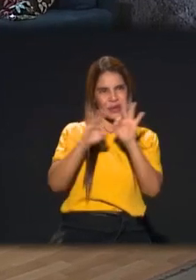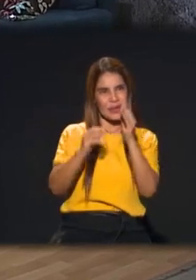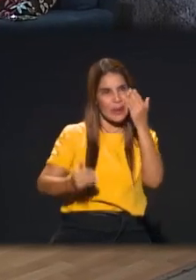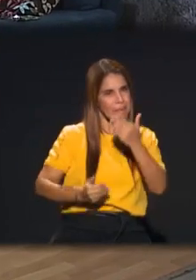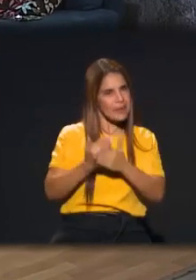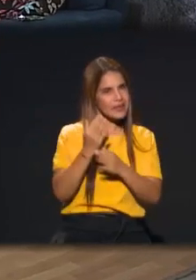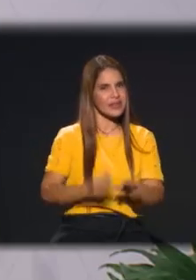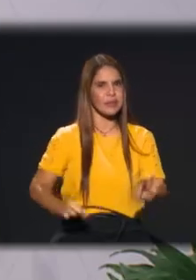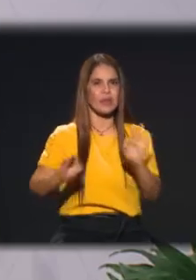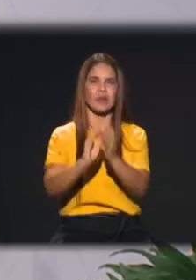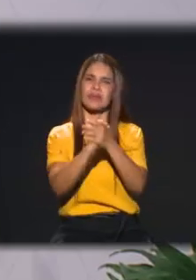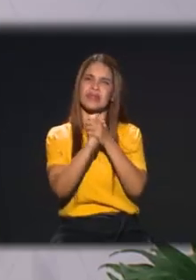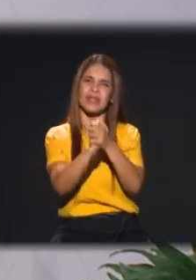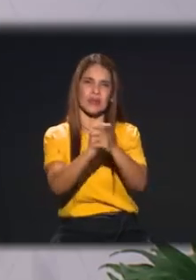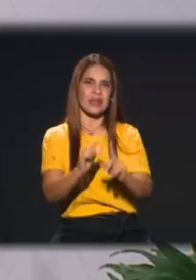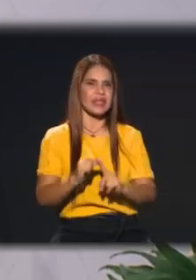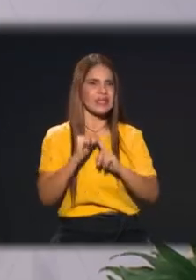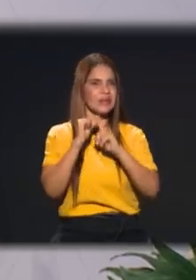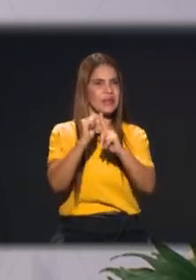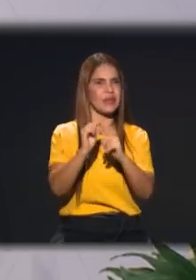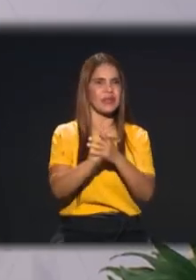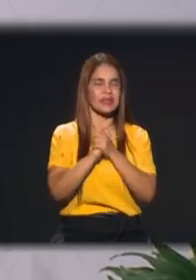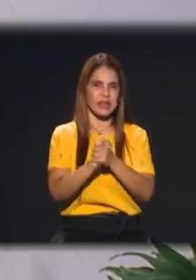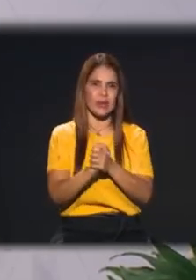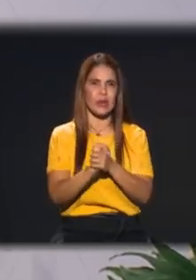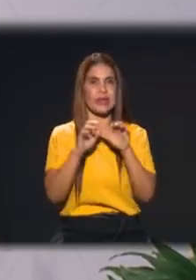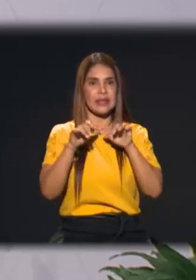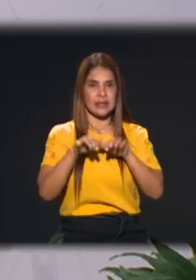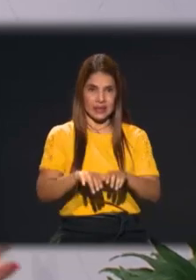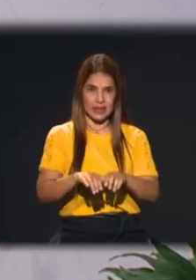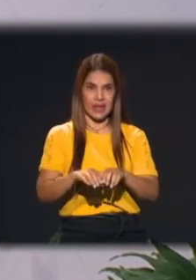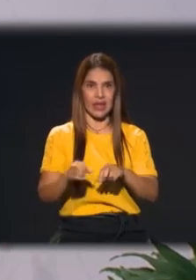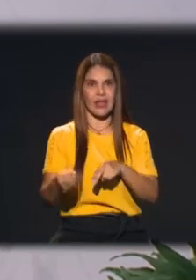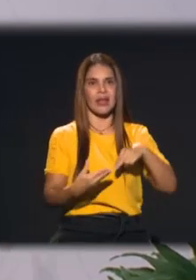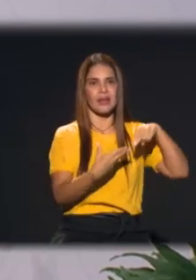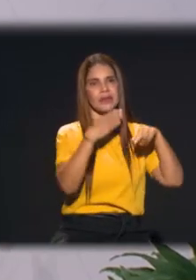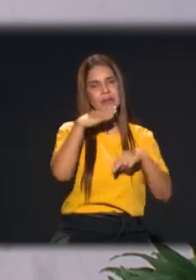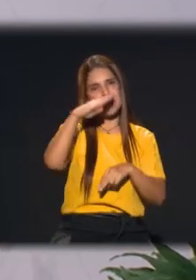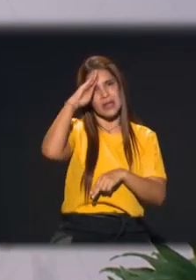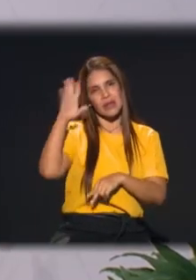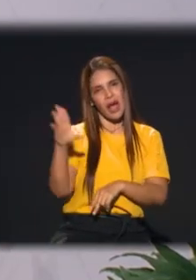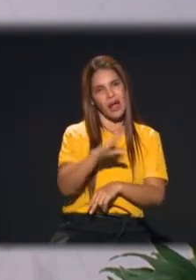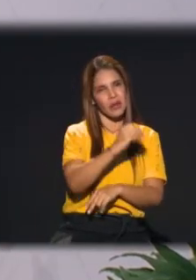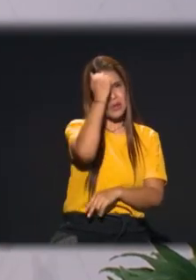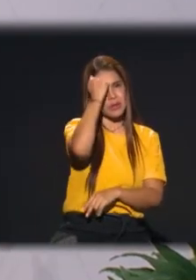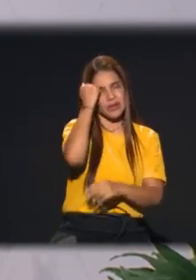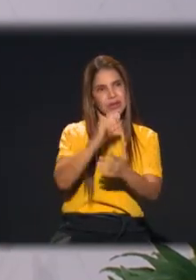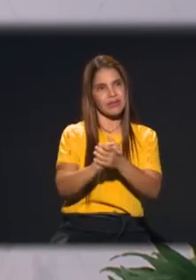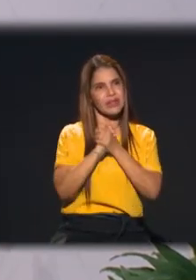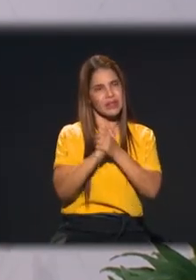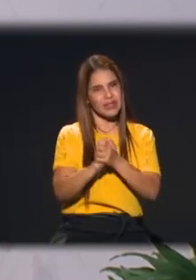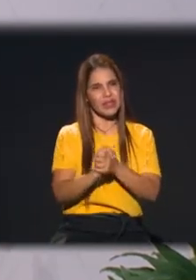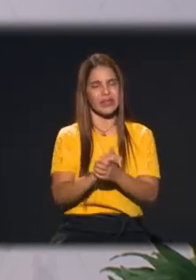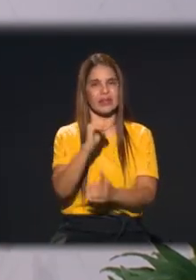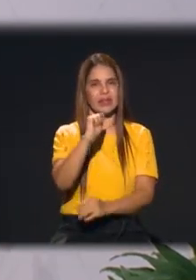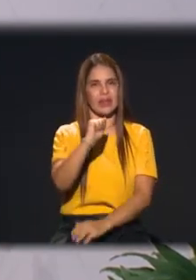este programa sin un saludo muy especial, el saludo de la secretaria de Educación de Medellín, que le envía, por supuesto, a todos los docentes, Alexandra Agudelo,